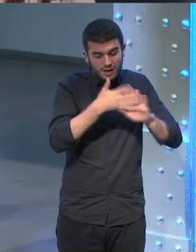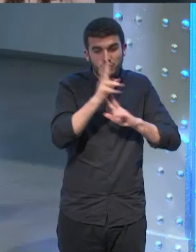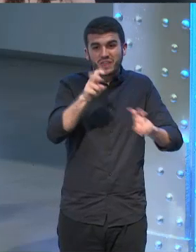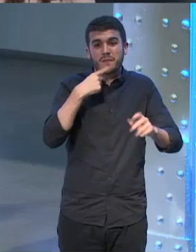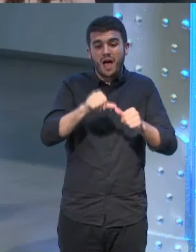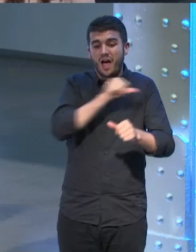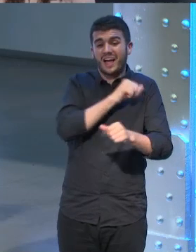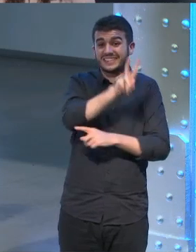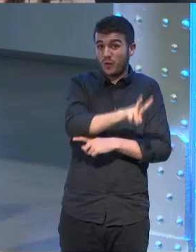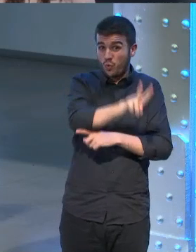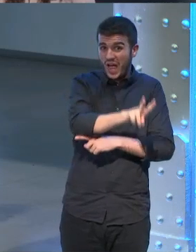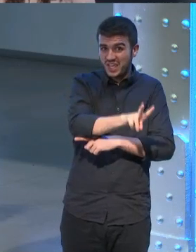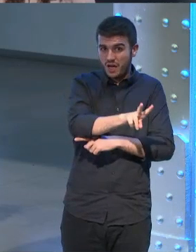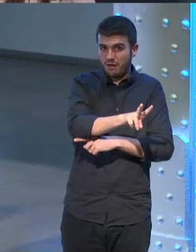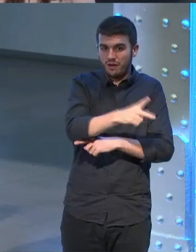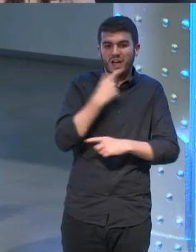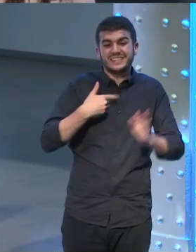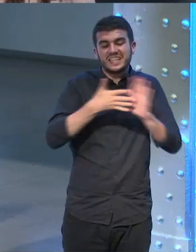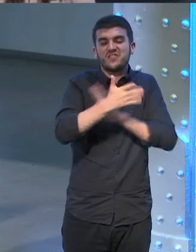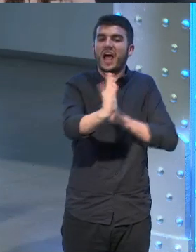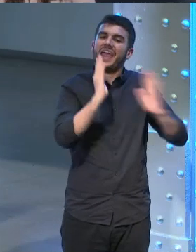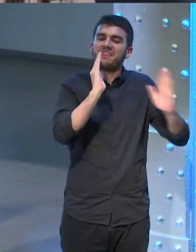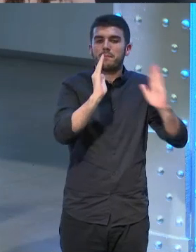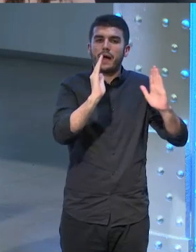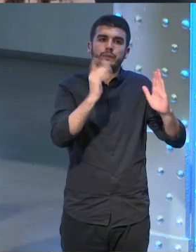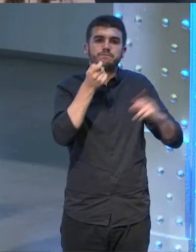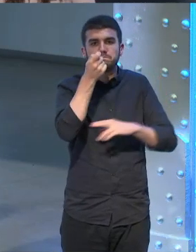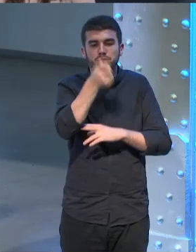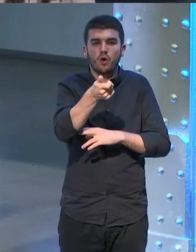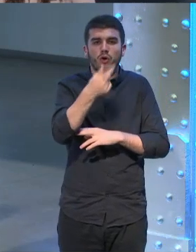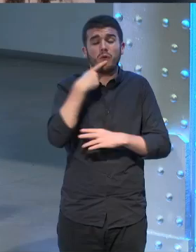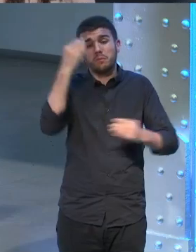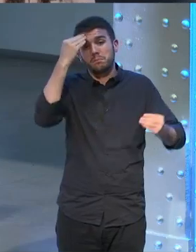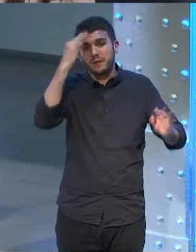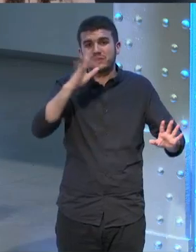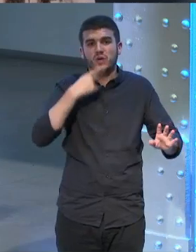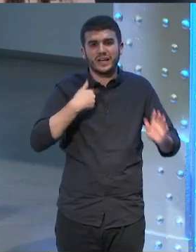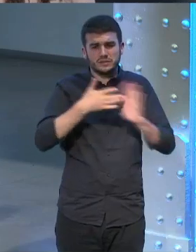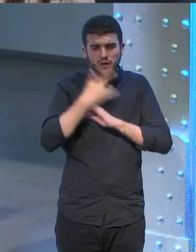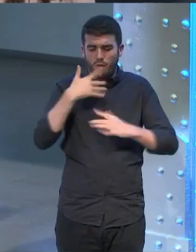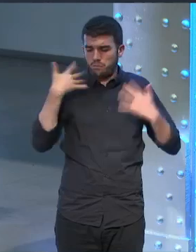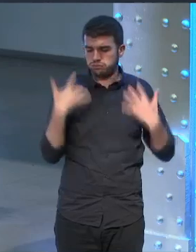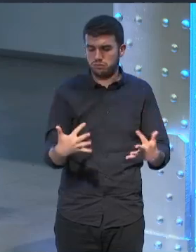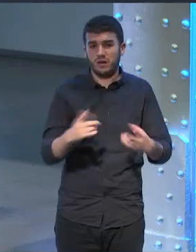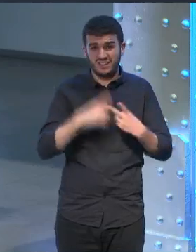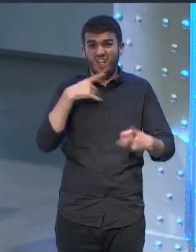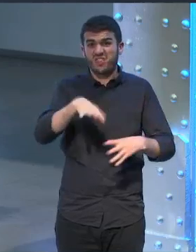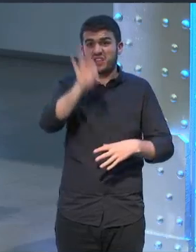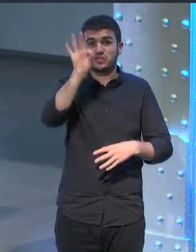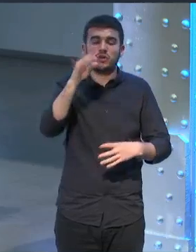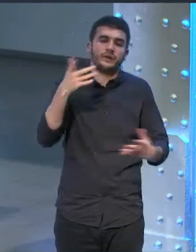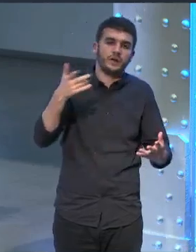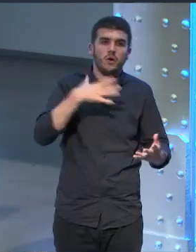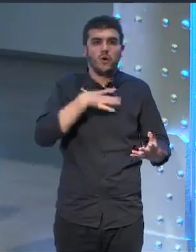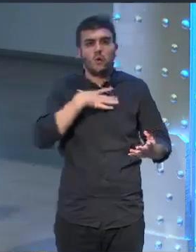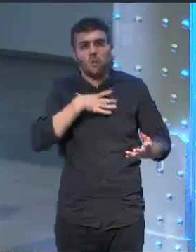educación secundaria, sí. Ya es una etapa también que yo considero es una etapa muy precoz, se toman decisiones que a veces,